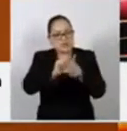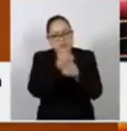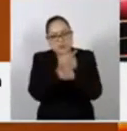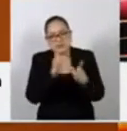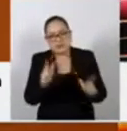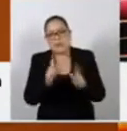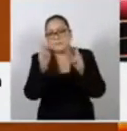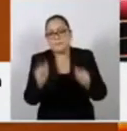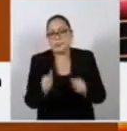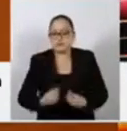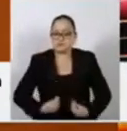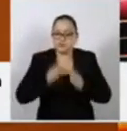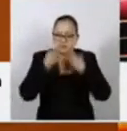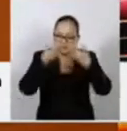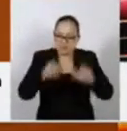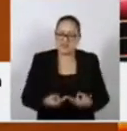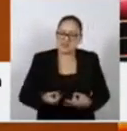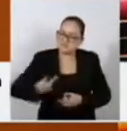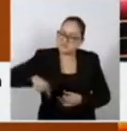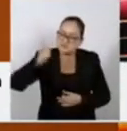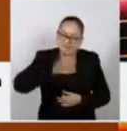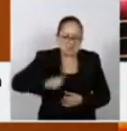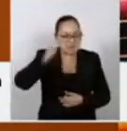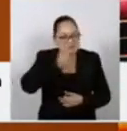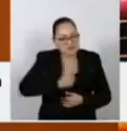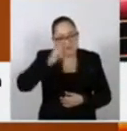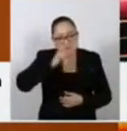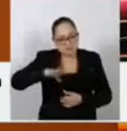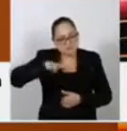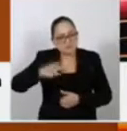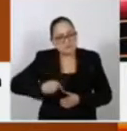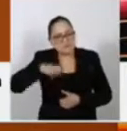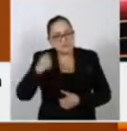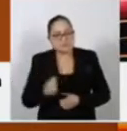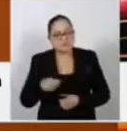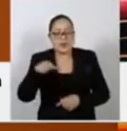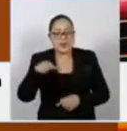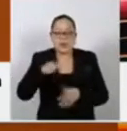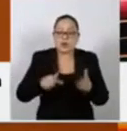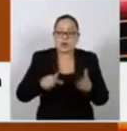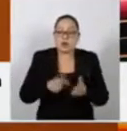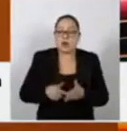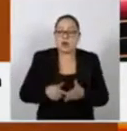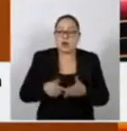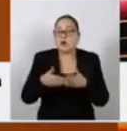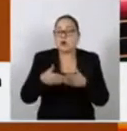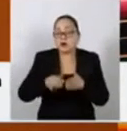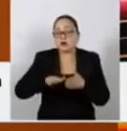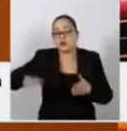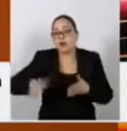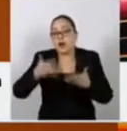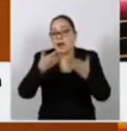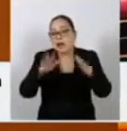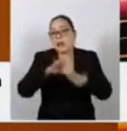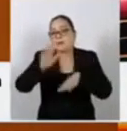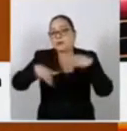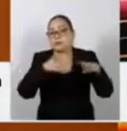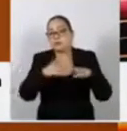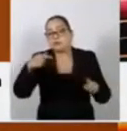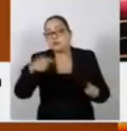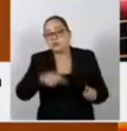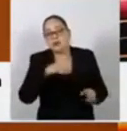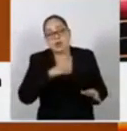y por una vida digna. Nuestro puerto es potencia mercantil y cultural, es una puerta al mundo con